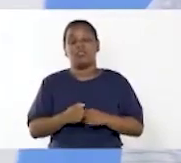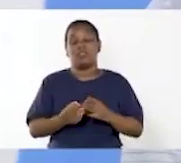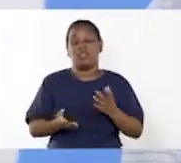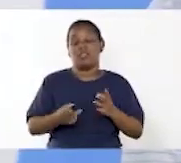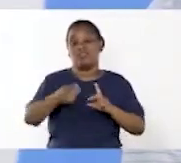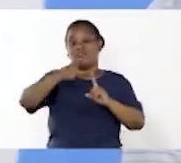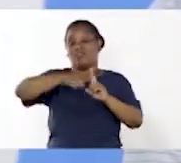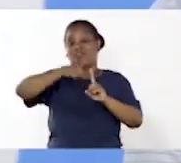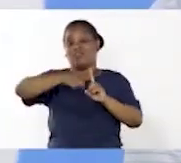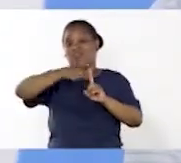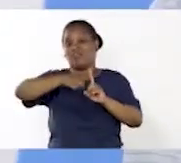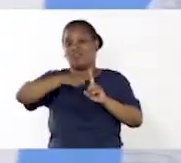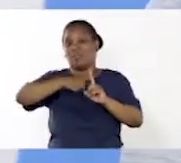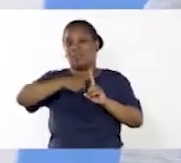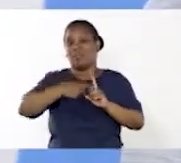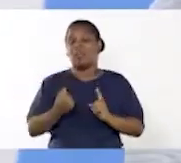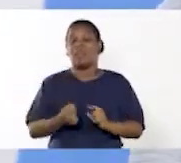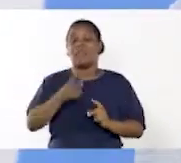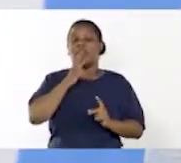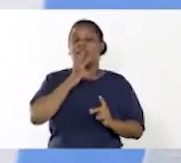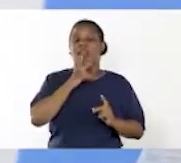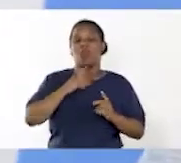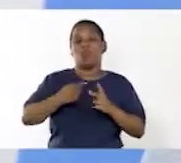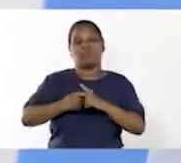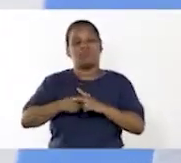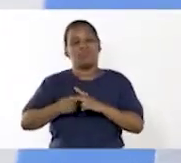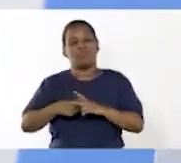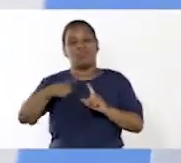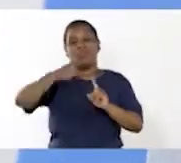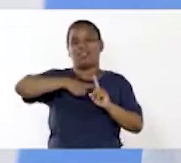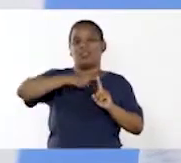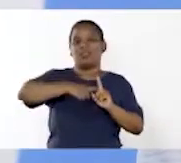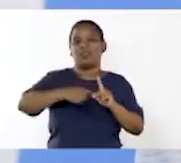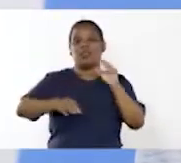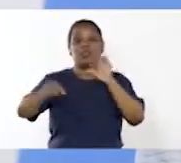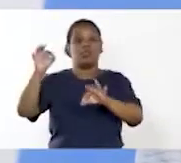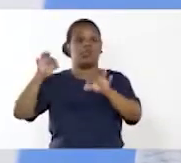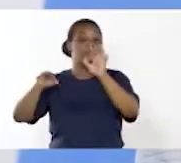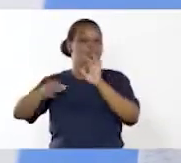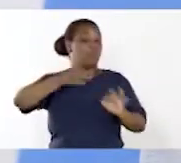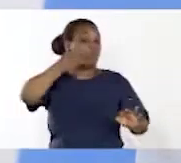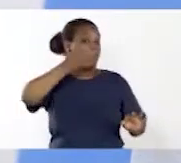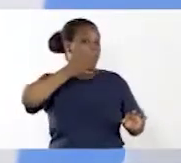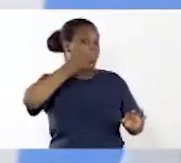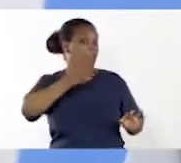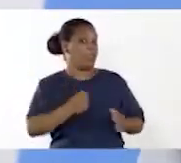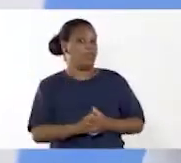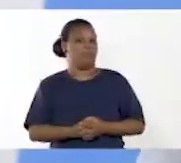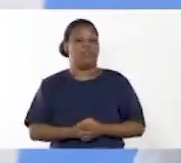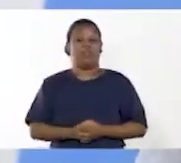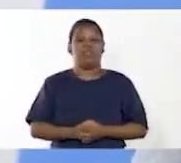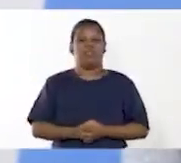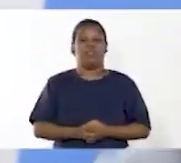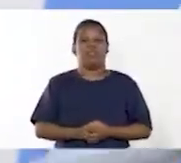comportamiento de las temperaturas. Las aguas son reguladoras de la temperatura y de esos elementos se tienen que estar abordando. Precisamente el hecho de ser una isla